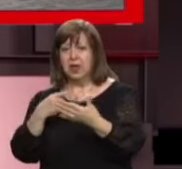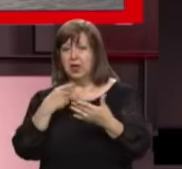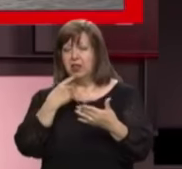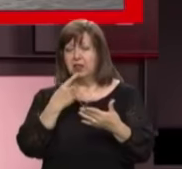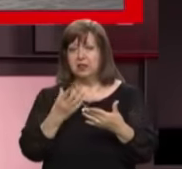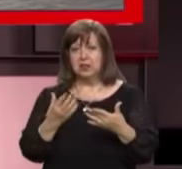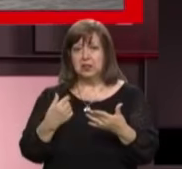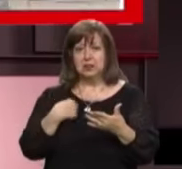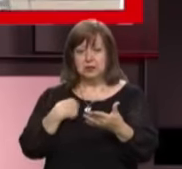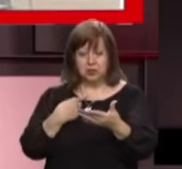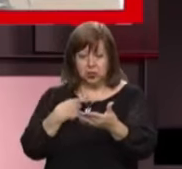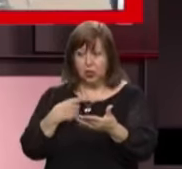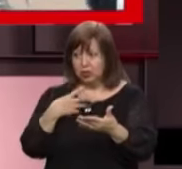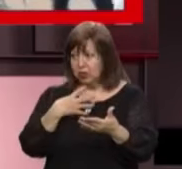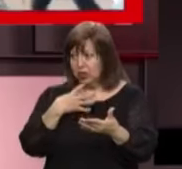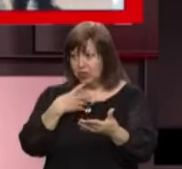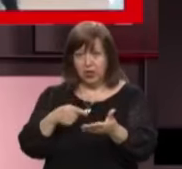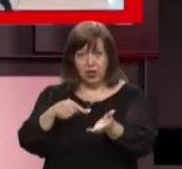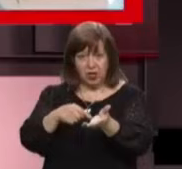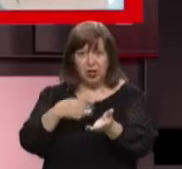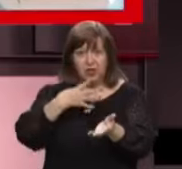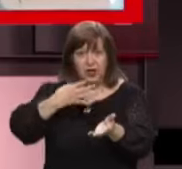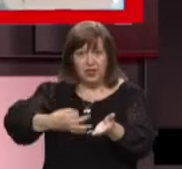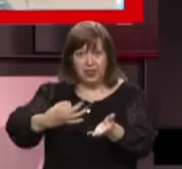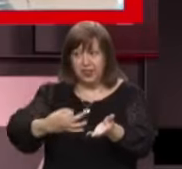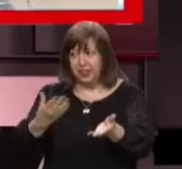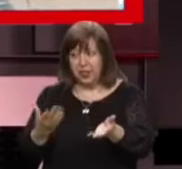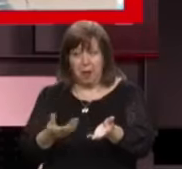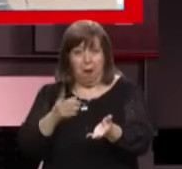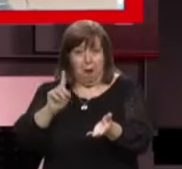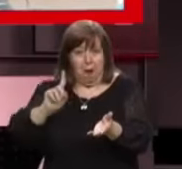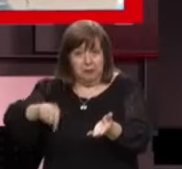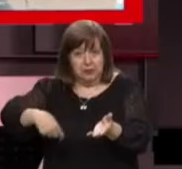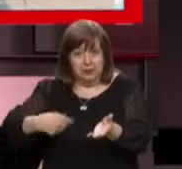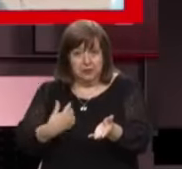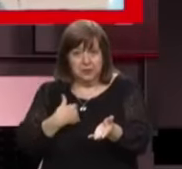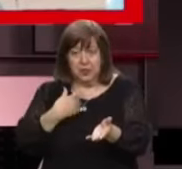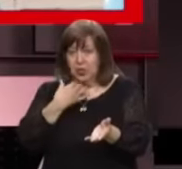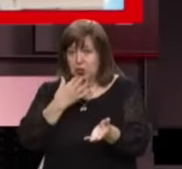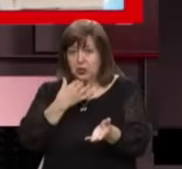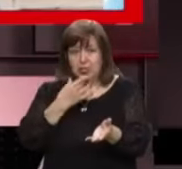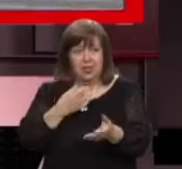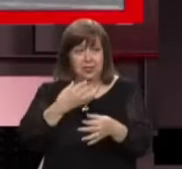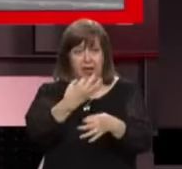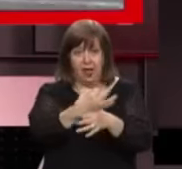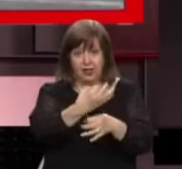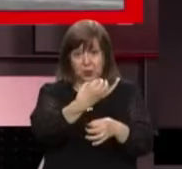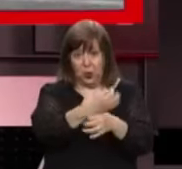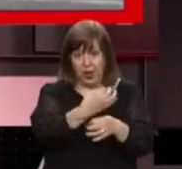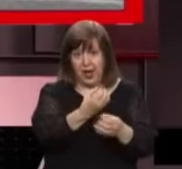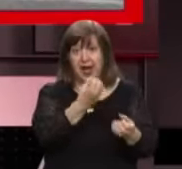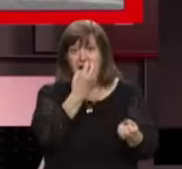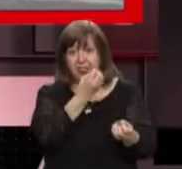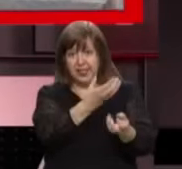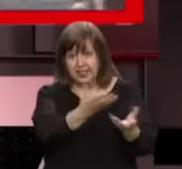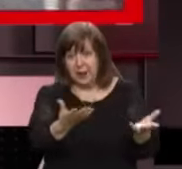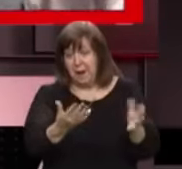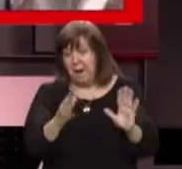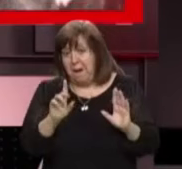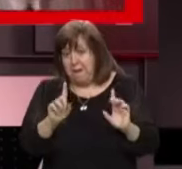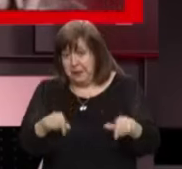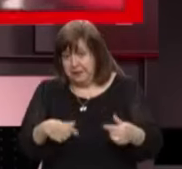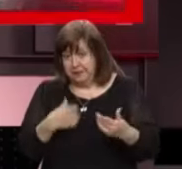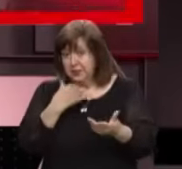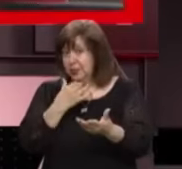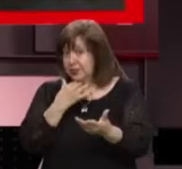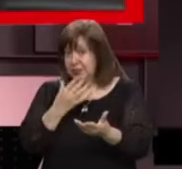no estoy en condiciones de decir si pertenecen o no al jardín. Lo que sí, y desde una visión